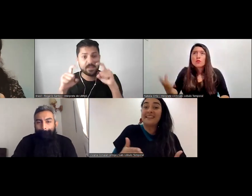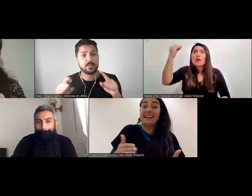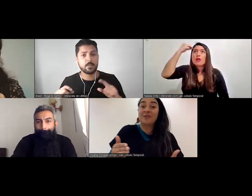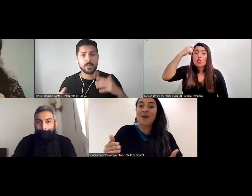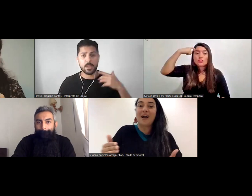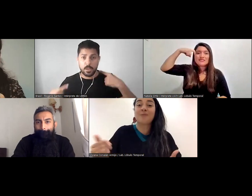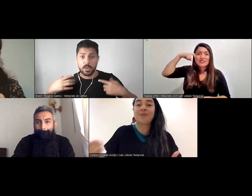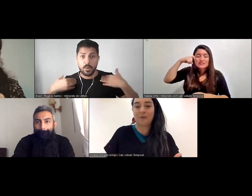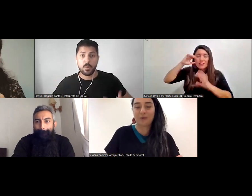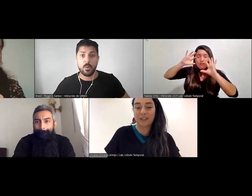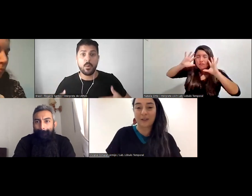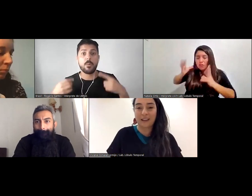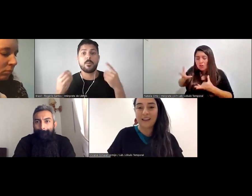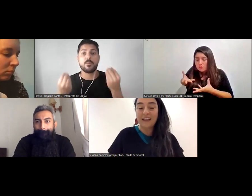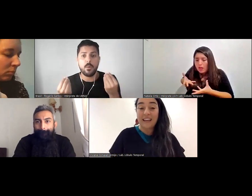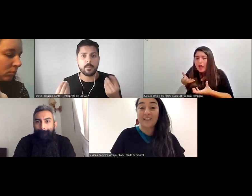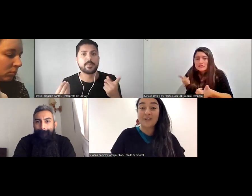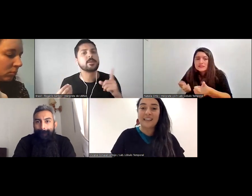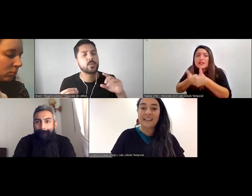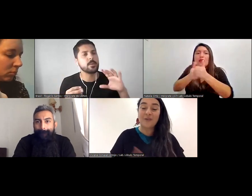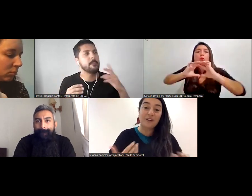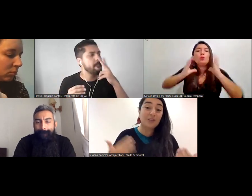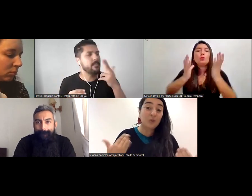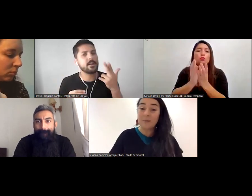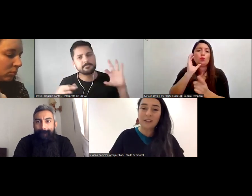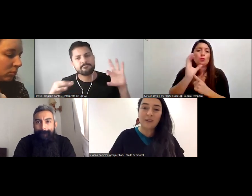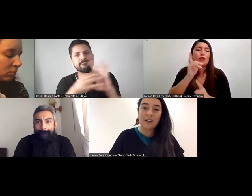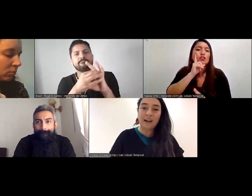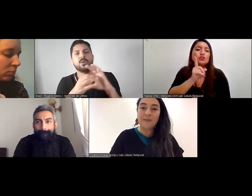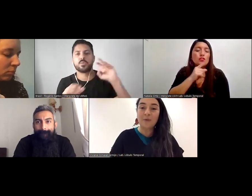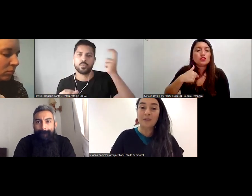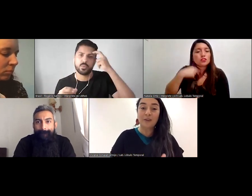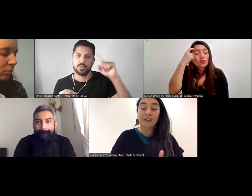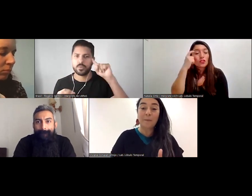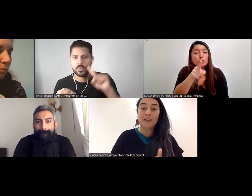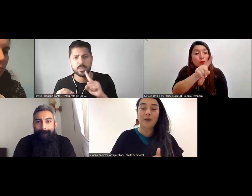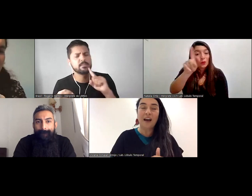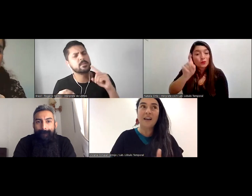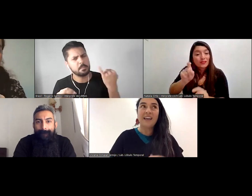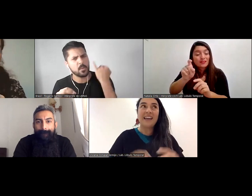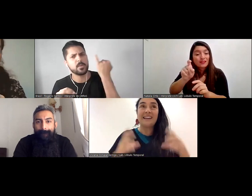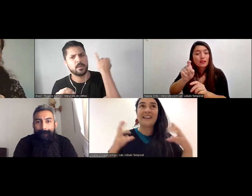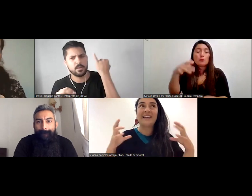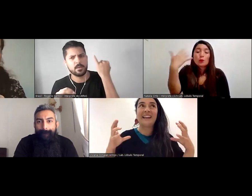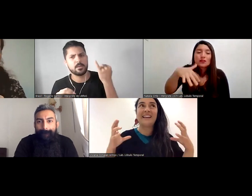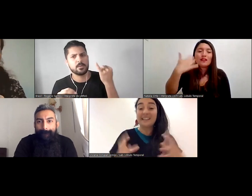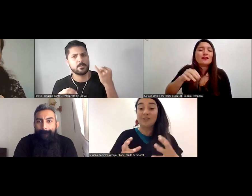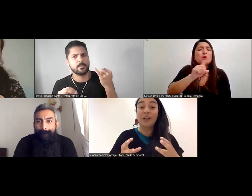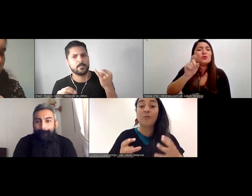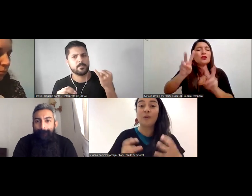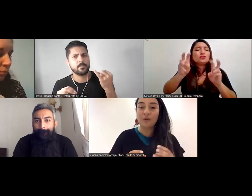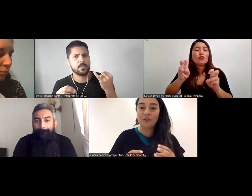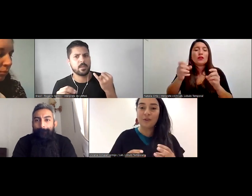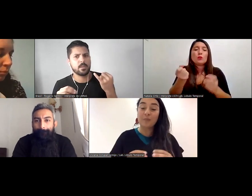ir acercándonos al mundo de la cultura sorda. Entonces, yo creo que es súper importante lo que acabas de preguntar con respecto a el nexo